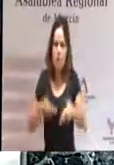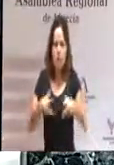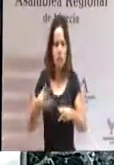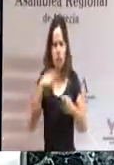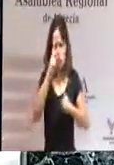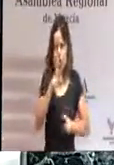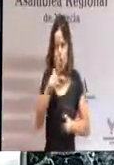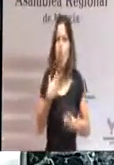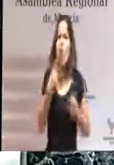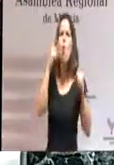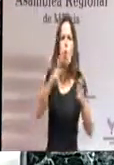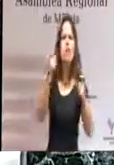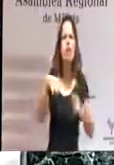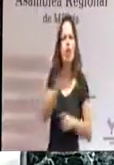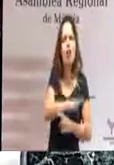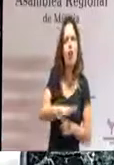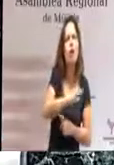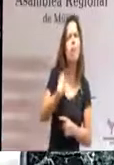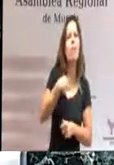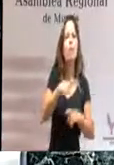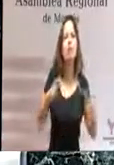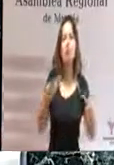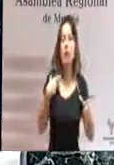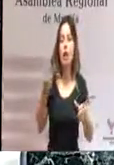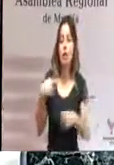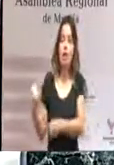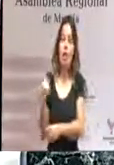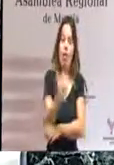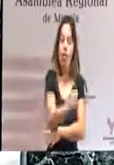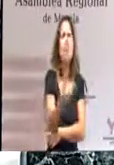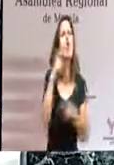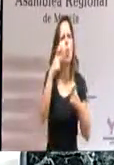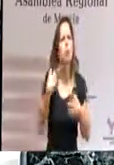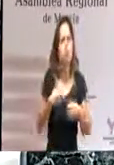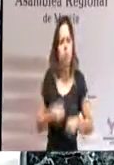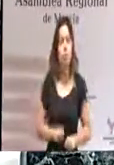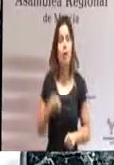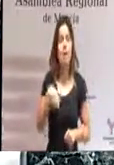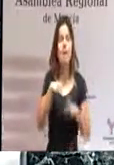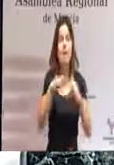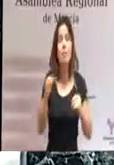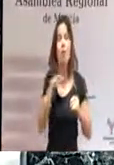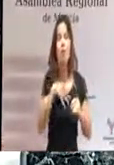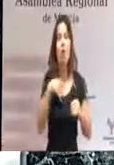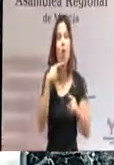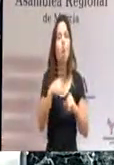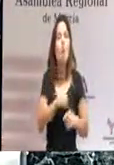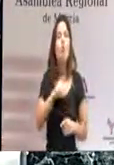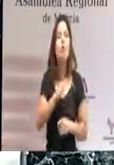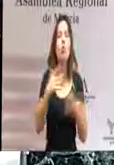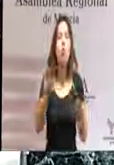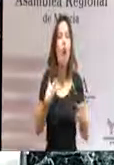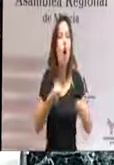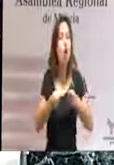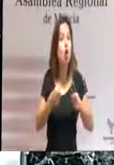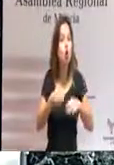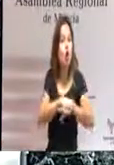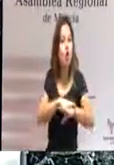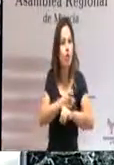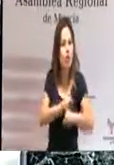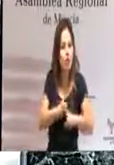mucho colocarse en el lugar en el que los ciudadanos les han puesto. Su papel en esta Asamblea es controlar al Gobierno, no tratar